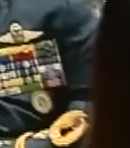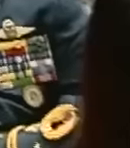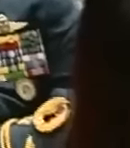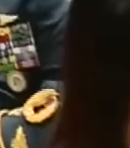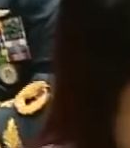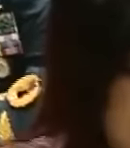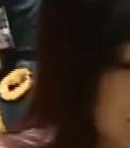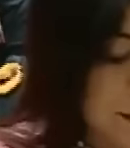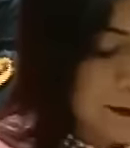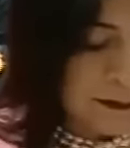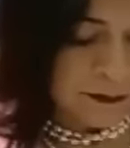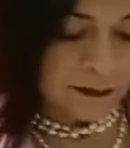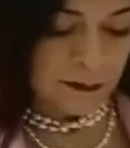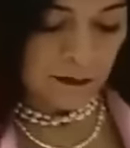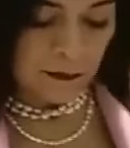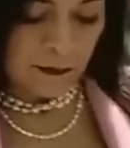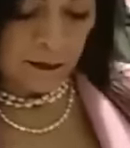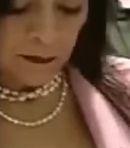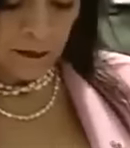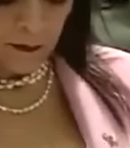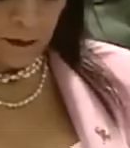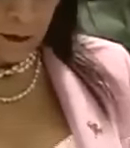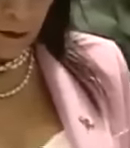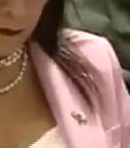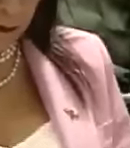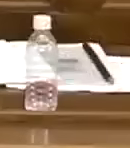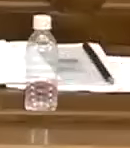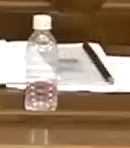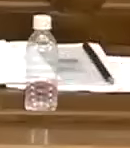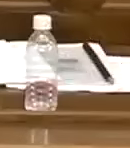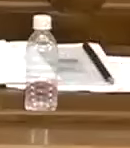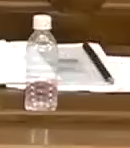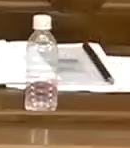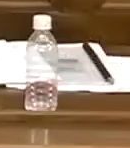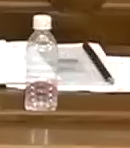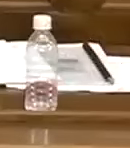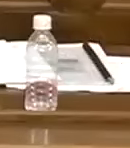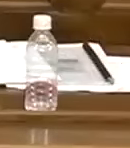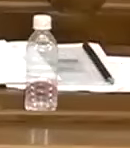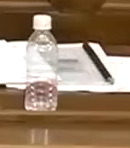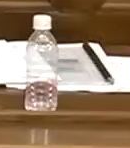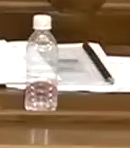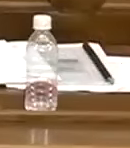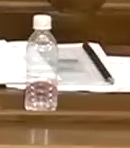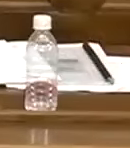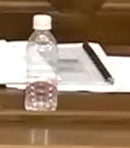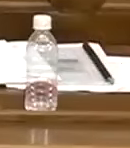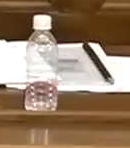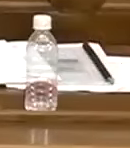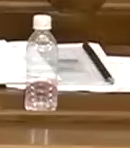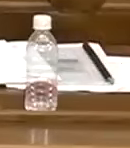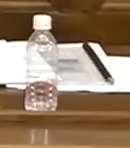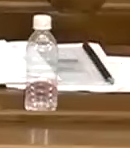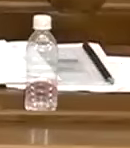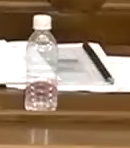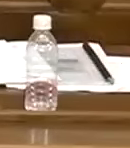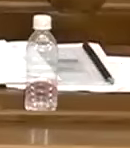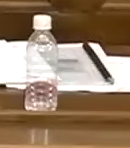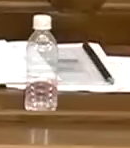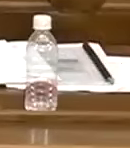de esa comisión. En segundo lugar, esta propuesta de ley. La ley